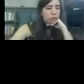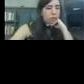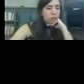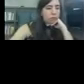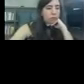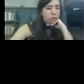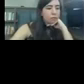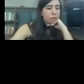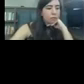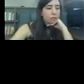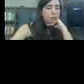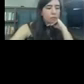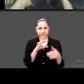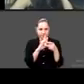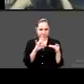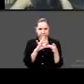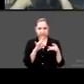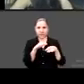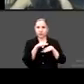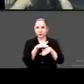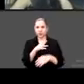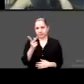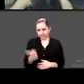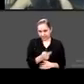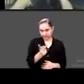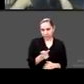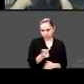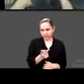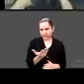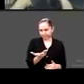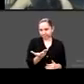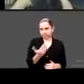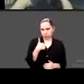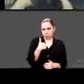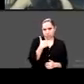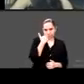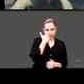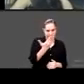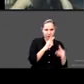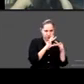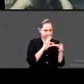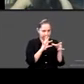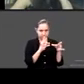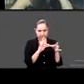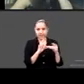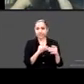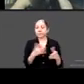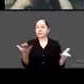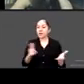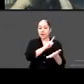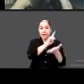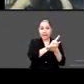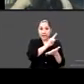dices, de lo que lanzas como pregunta, Nelia. Las leyes, y quisiera decirlo así, nos queda muy claro que las leyes por sí mismas